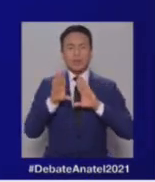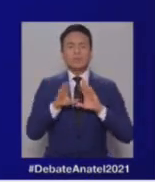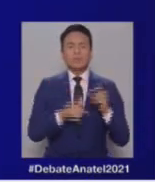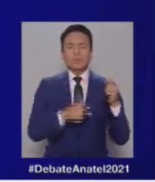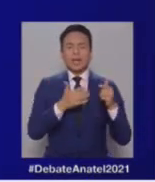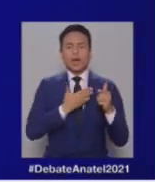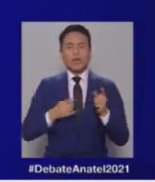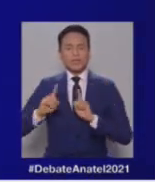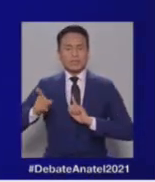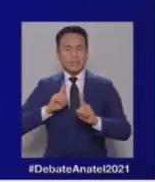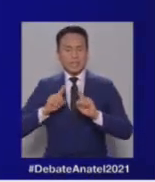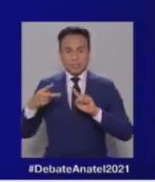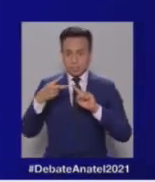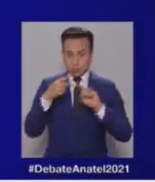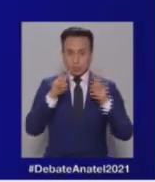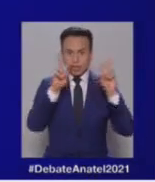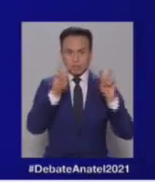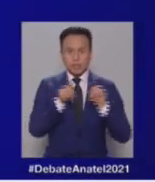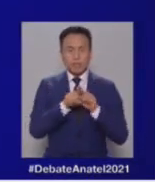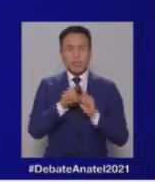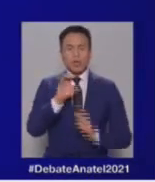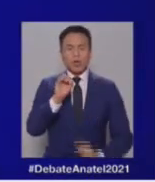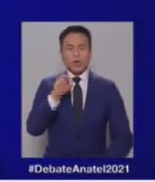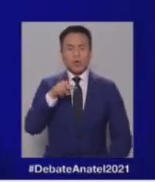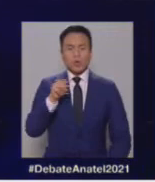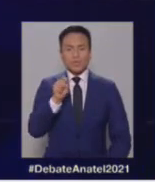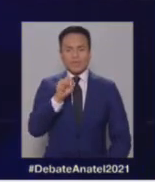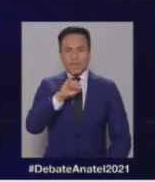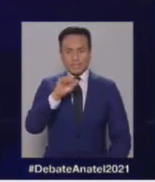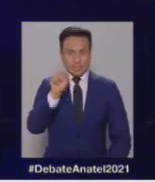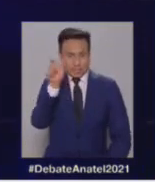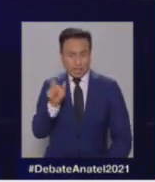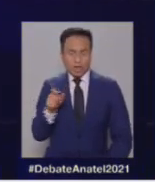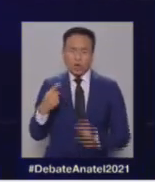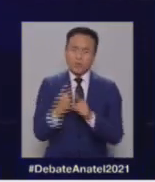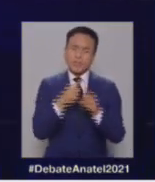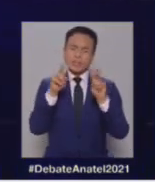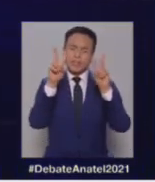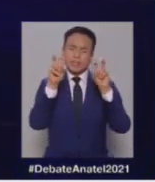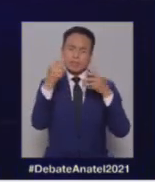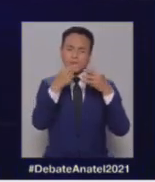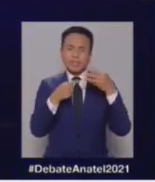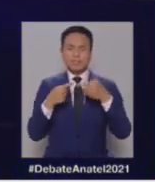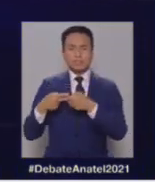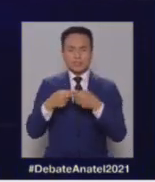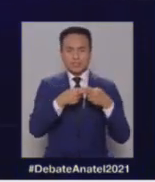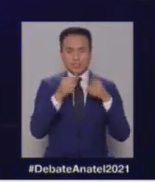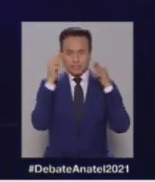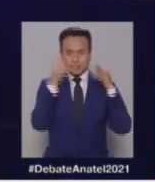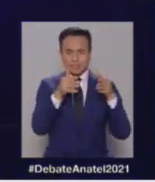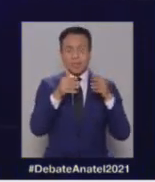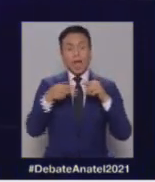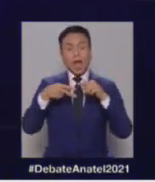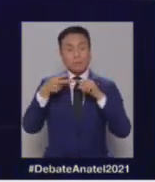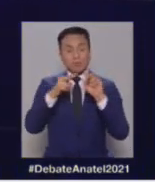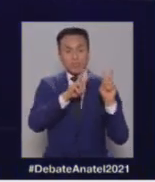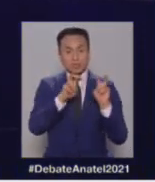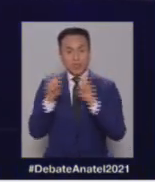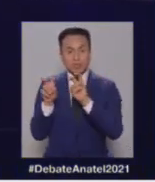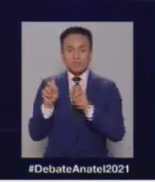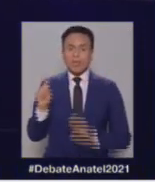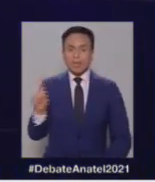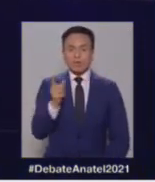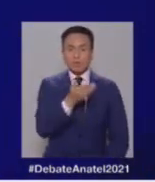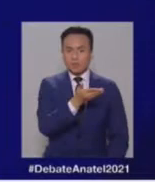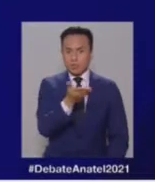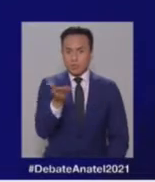o completados con más de algún postulante que eventualmente pueda tener continuidad en el distrito 18, es decir, las provincias de